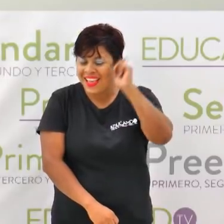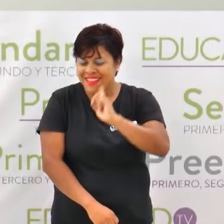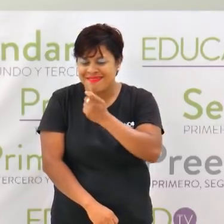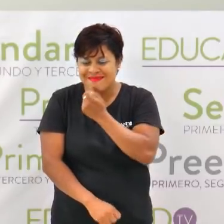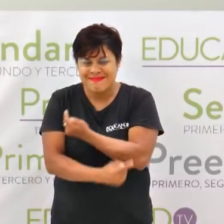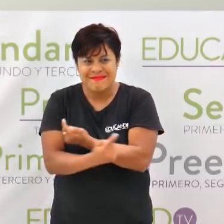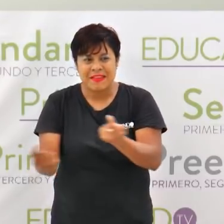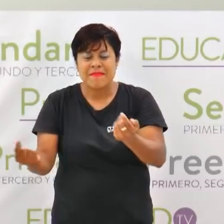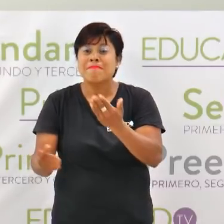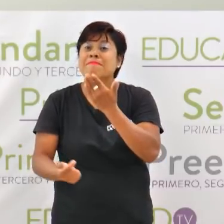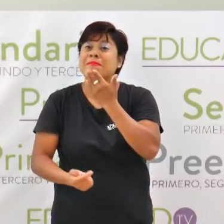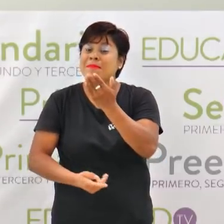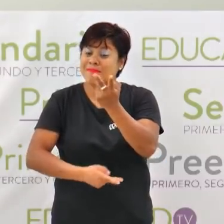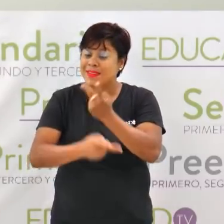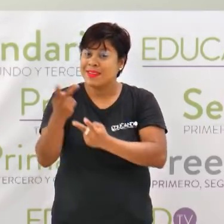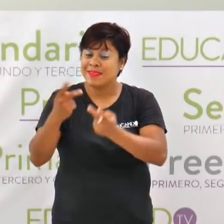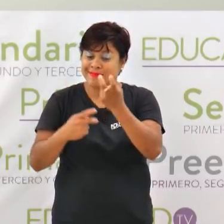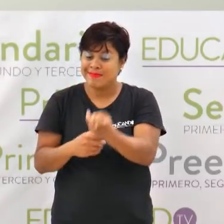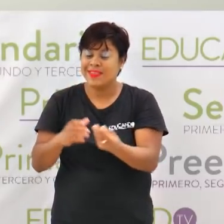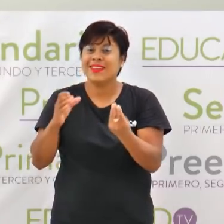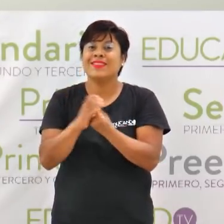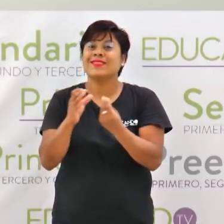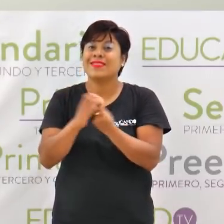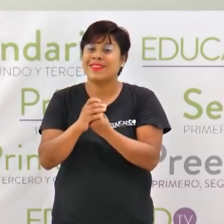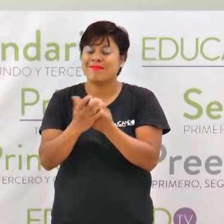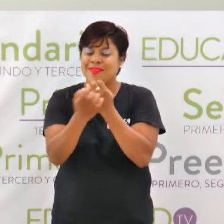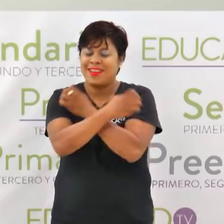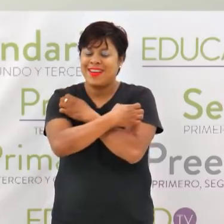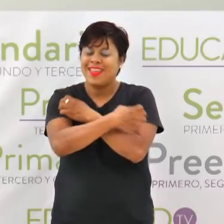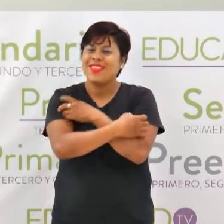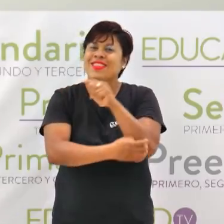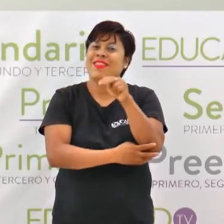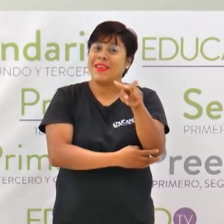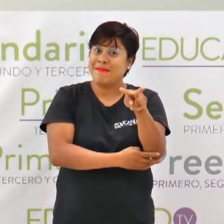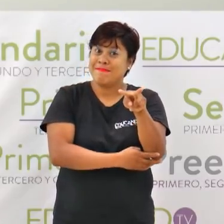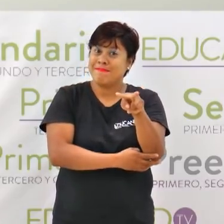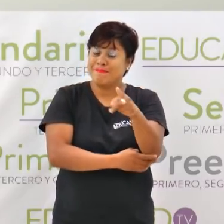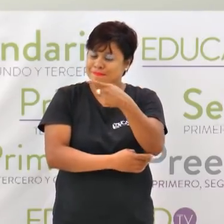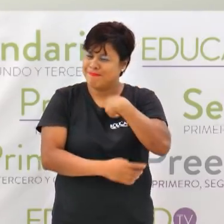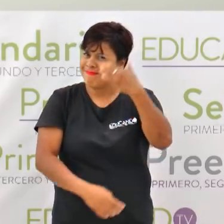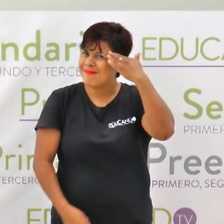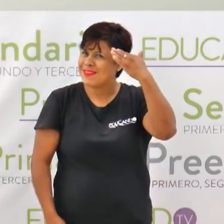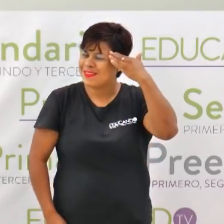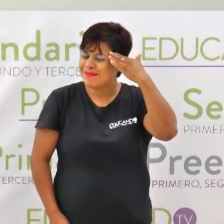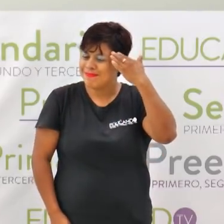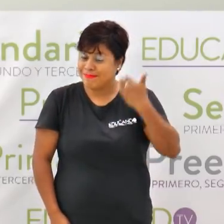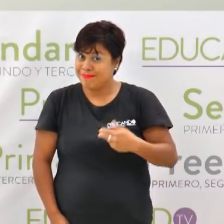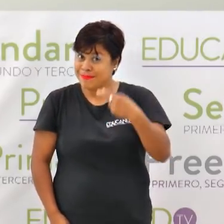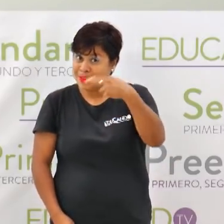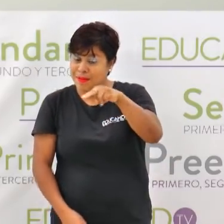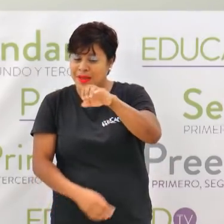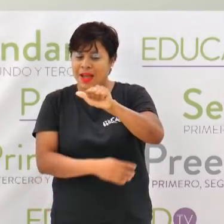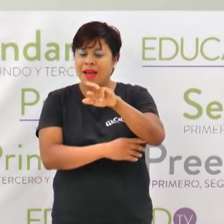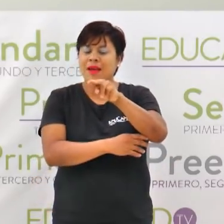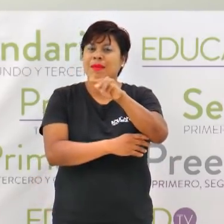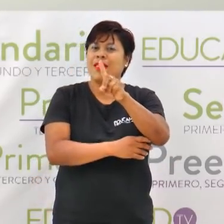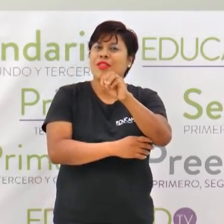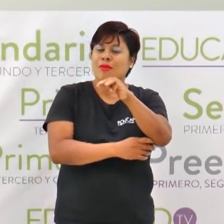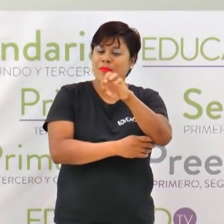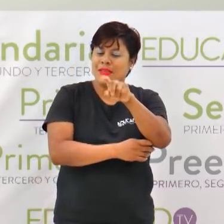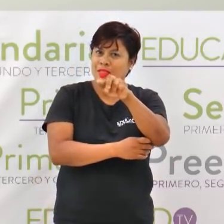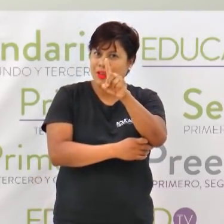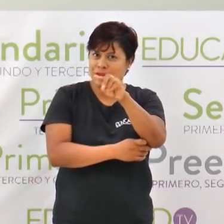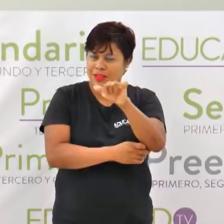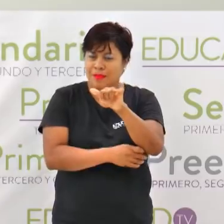Hola, ¿qué tal, niños y niñas? Bienvenidos nuevamente a tu programa Educando TV. Tú ya me conoces, mi nombre es